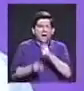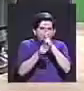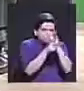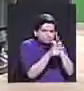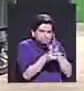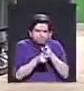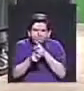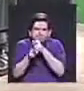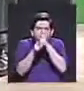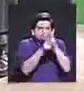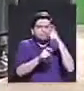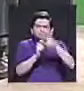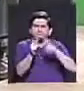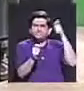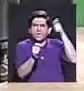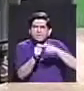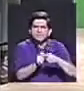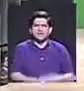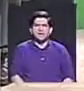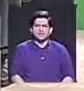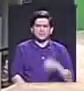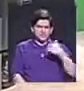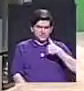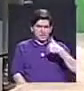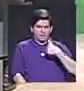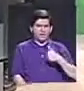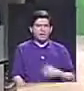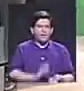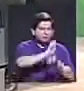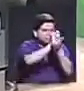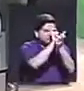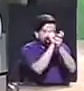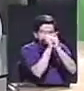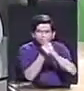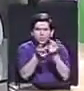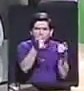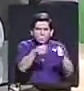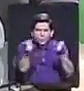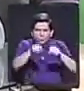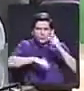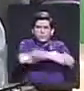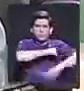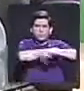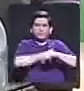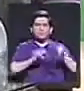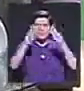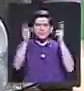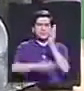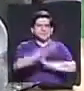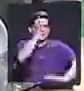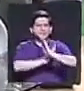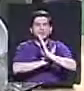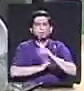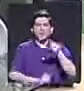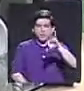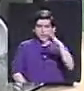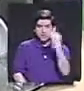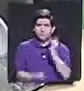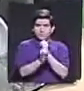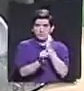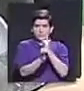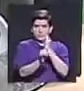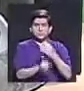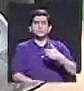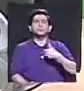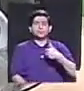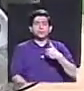de manera más precisa, más exacta, los cambios que se van dando en el país en materia de discapacidad y cómo las